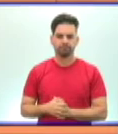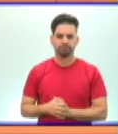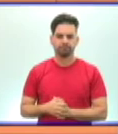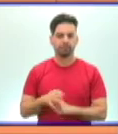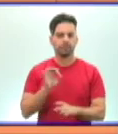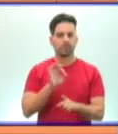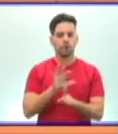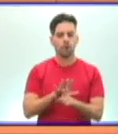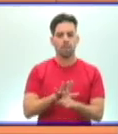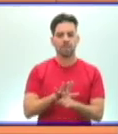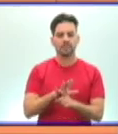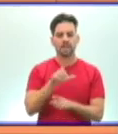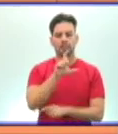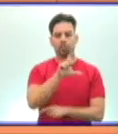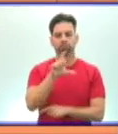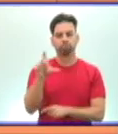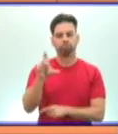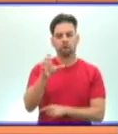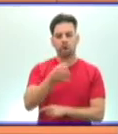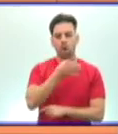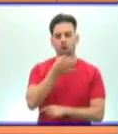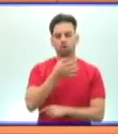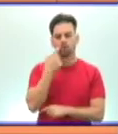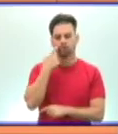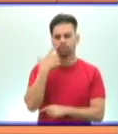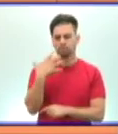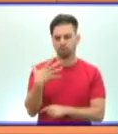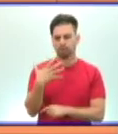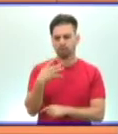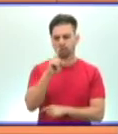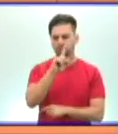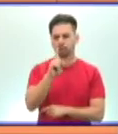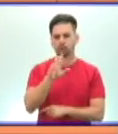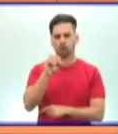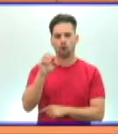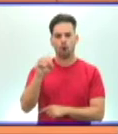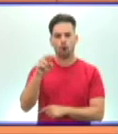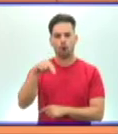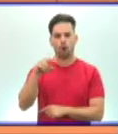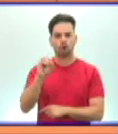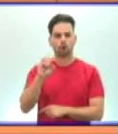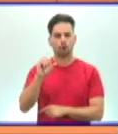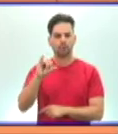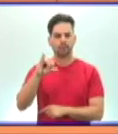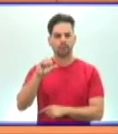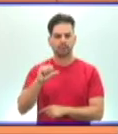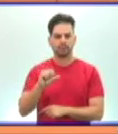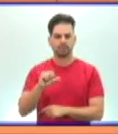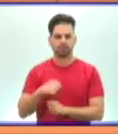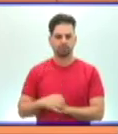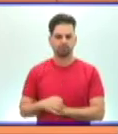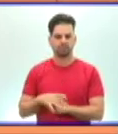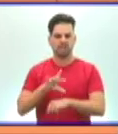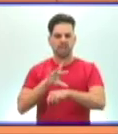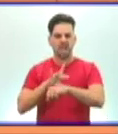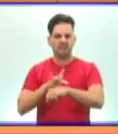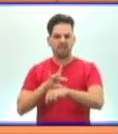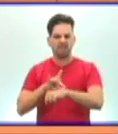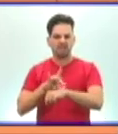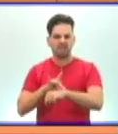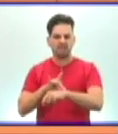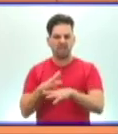Comencemos por este concepto interesante, zoonosis. ¿Qué entendemos por zoonosis? Son las enfermedades de